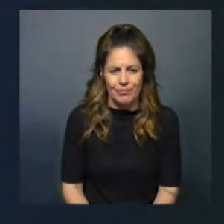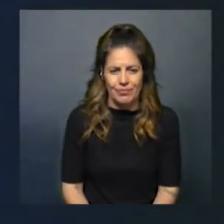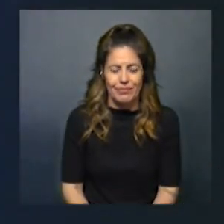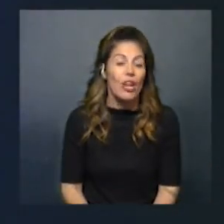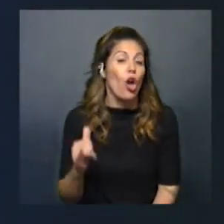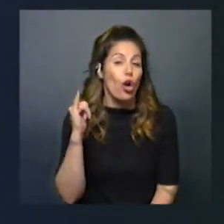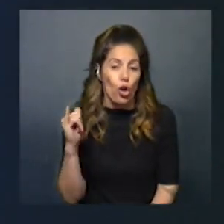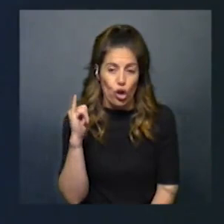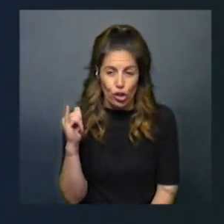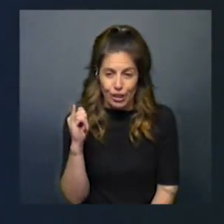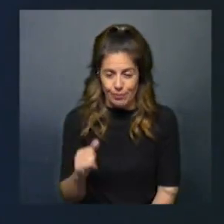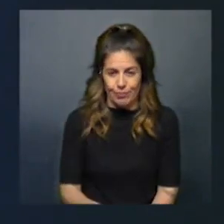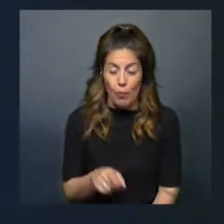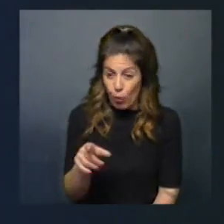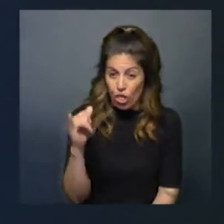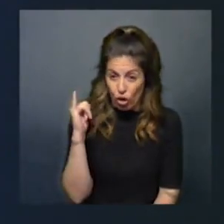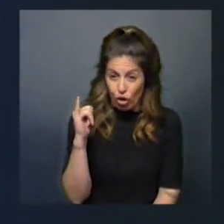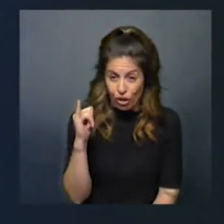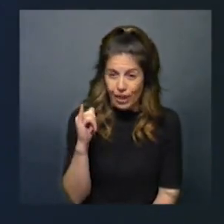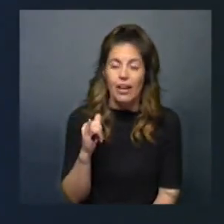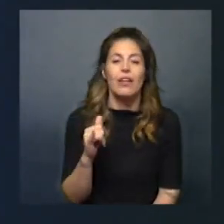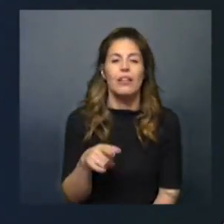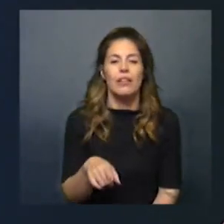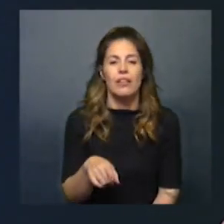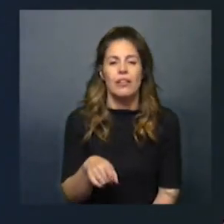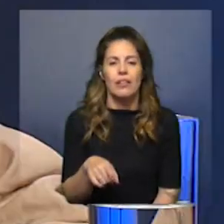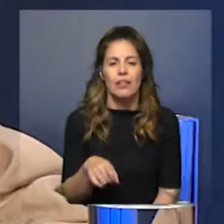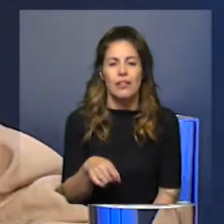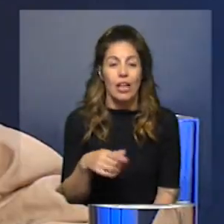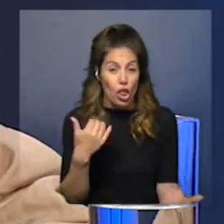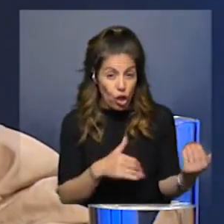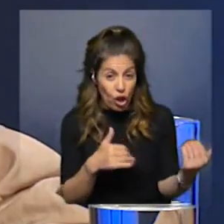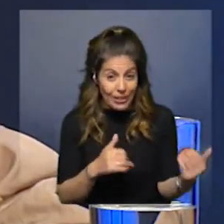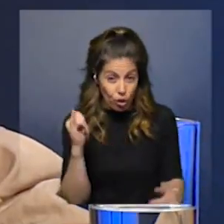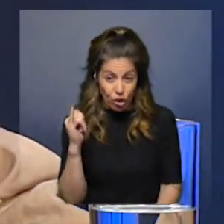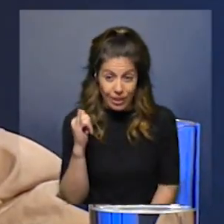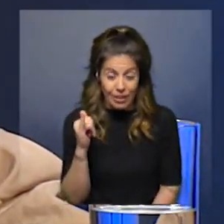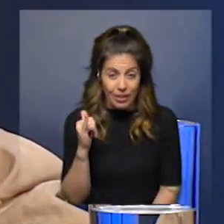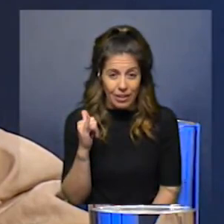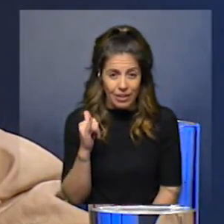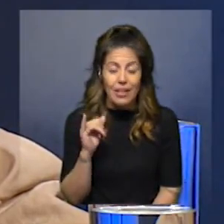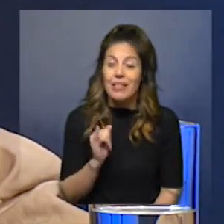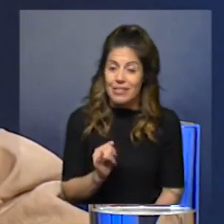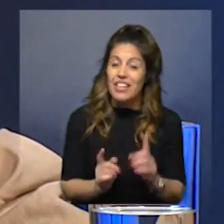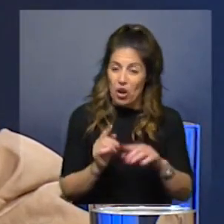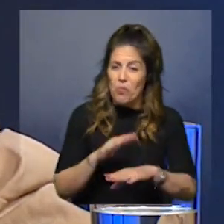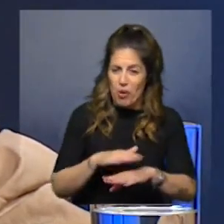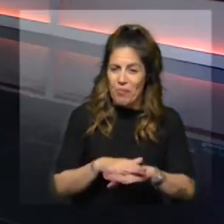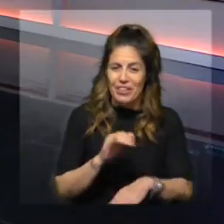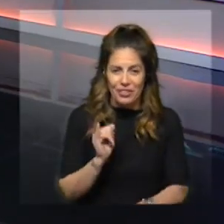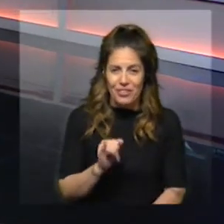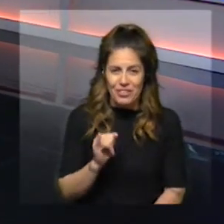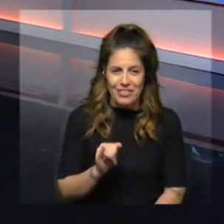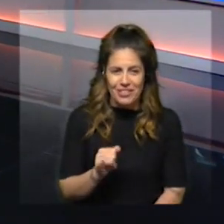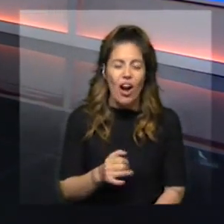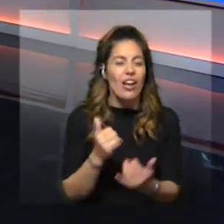Colonia, ¿no? Sos de Colonia. Sí. ¿Tocaste en Colonia? ¿Tocaste en Colonia? He tocado en algún momento en Colonia, ahora